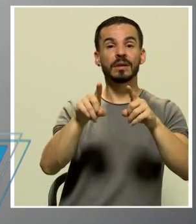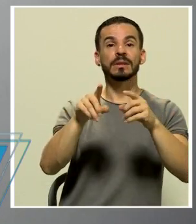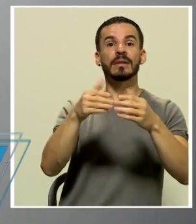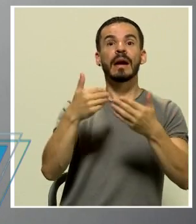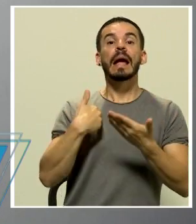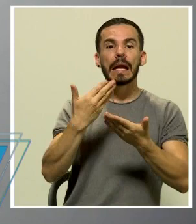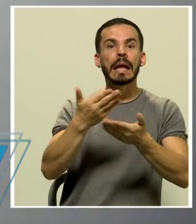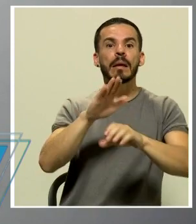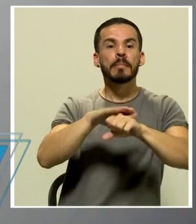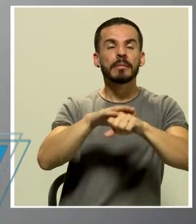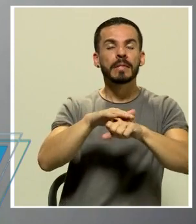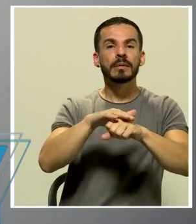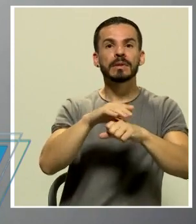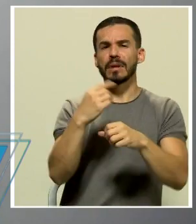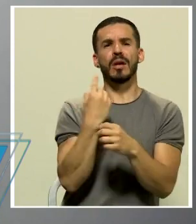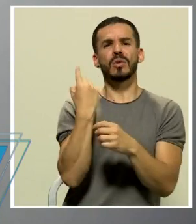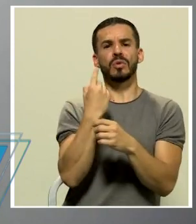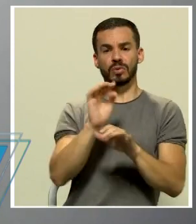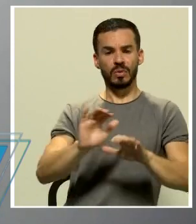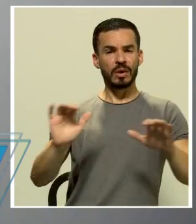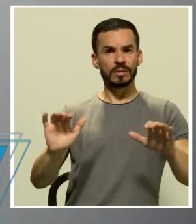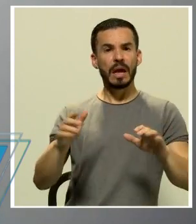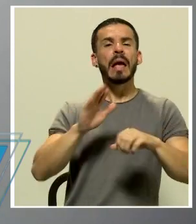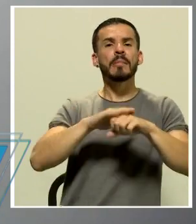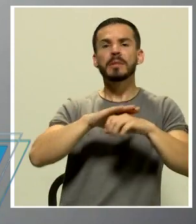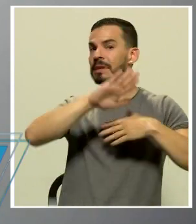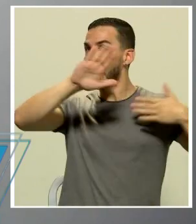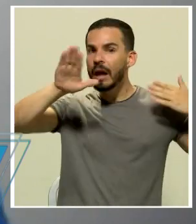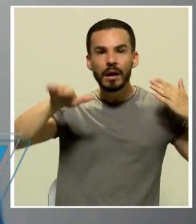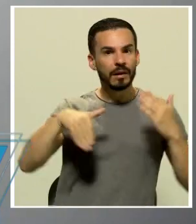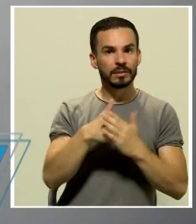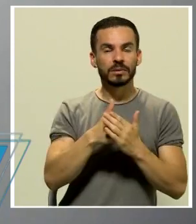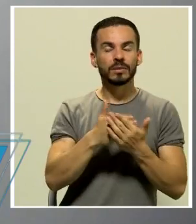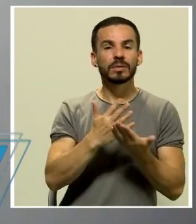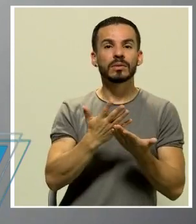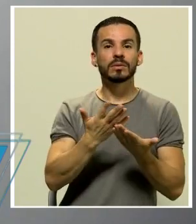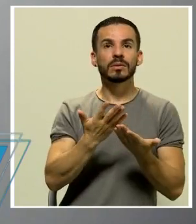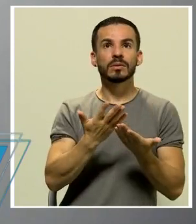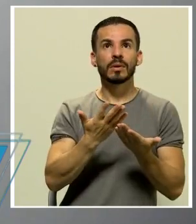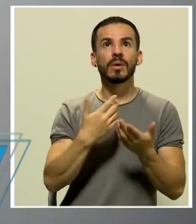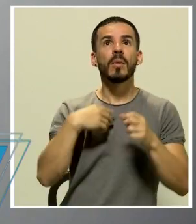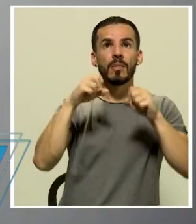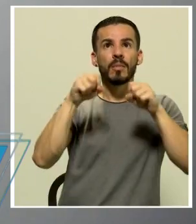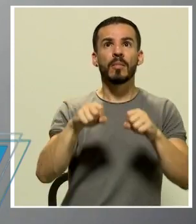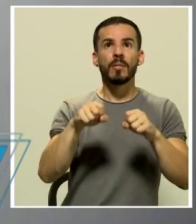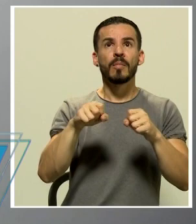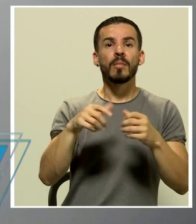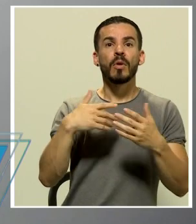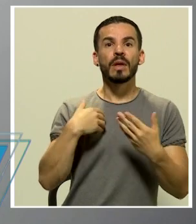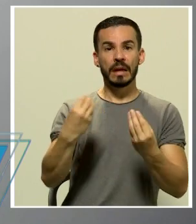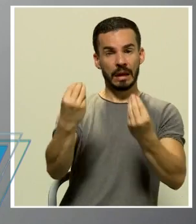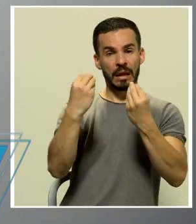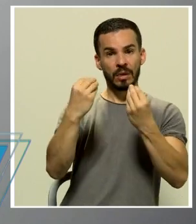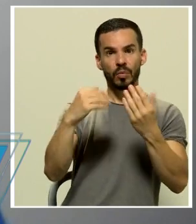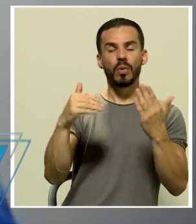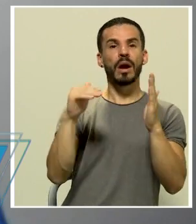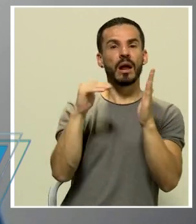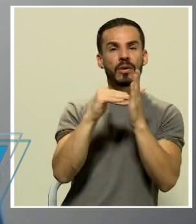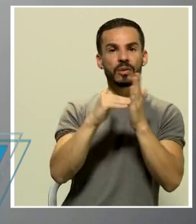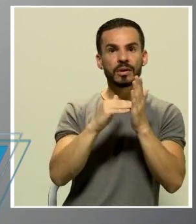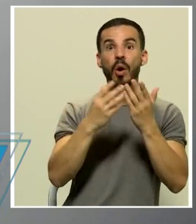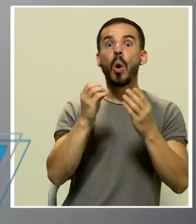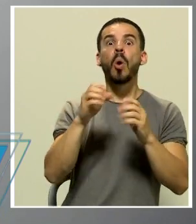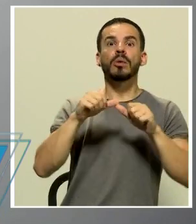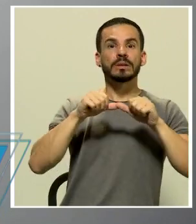que les permita, no solo a los niños, que les permita a todos el poderse reeducar o